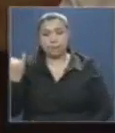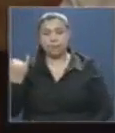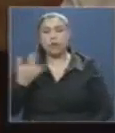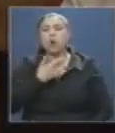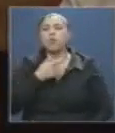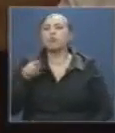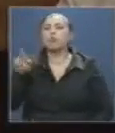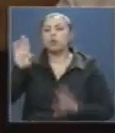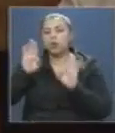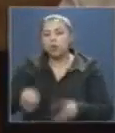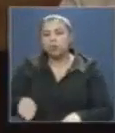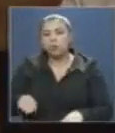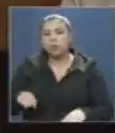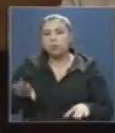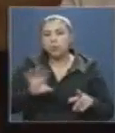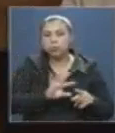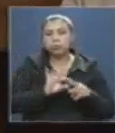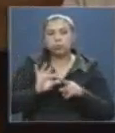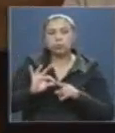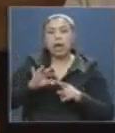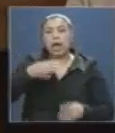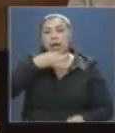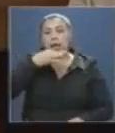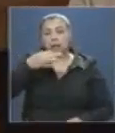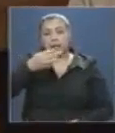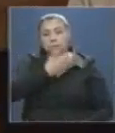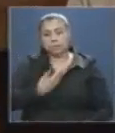porque son los mismos principios. He dicho, presidente.